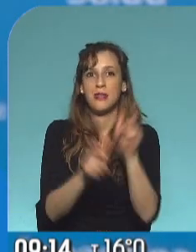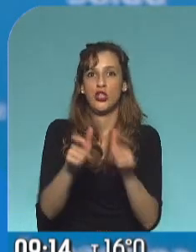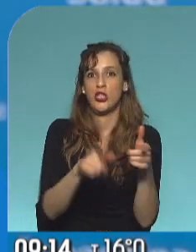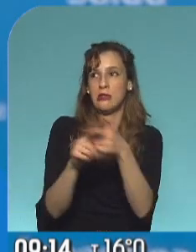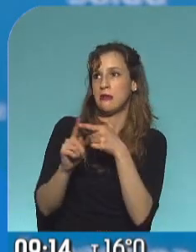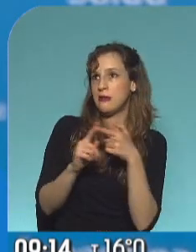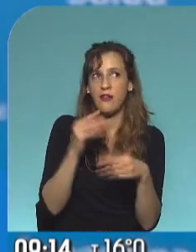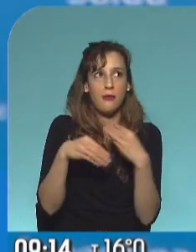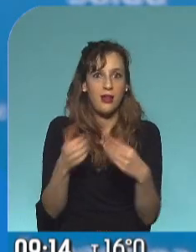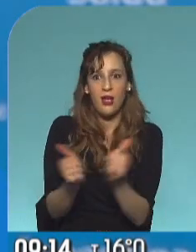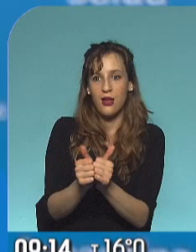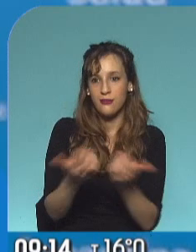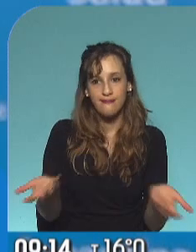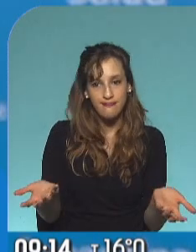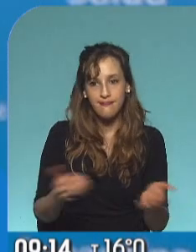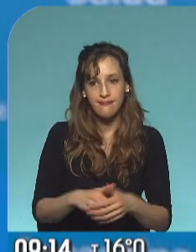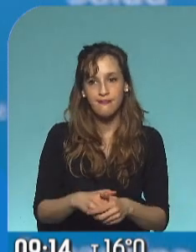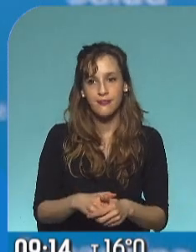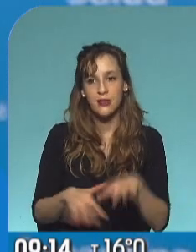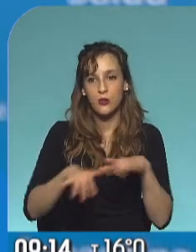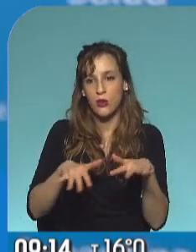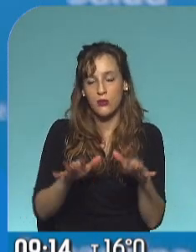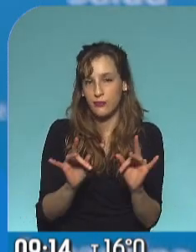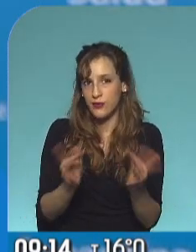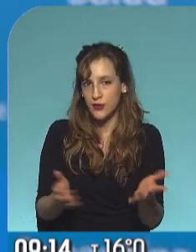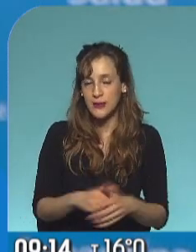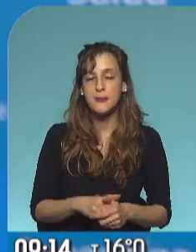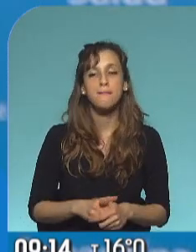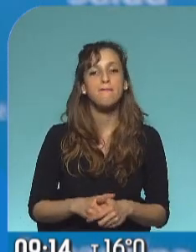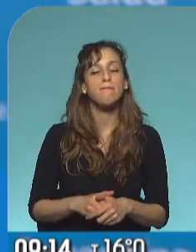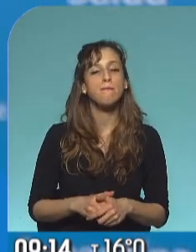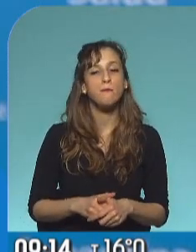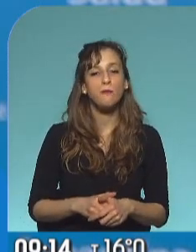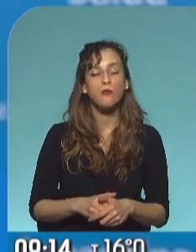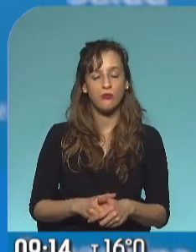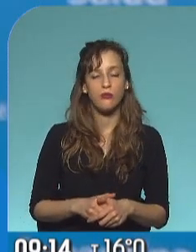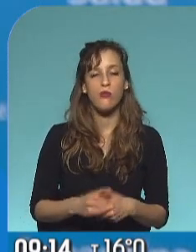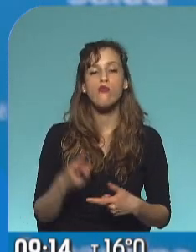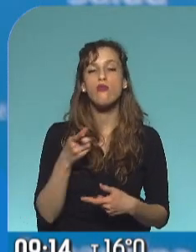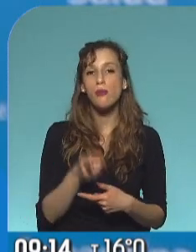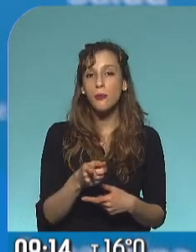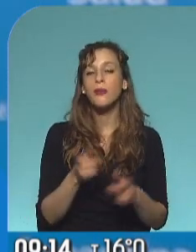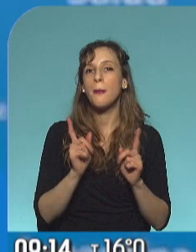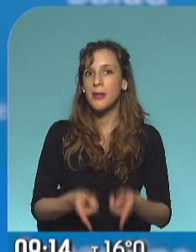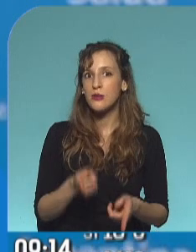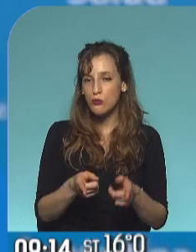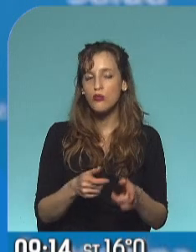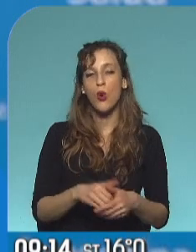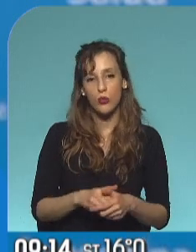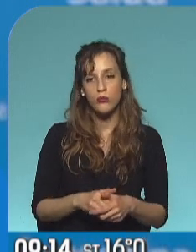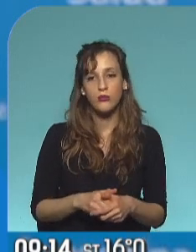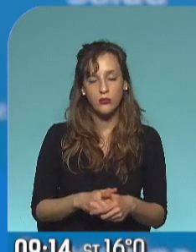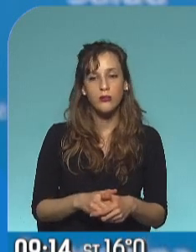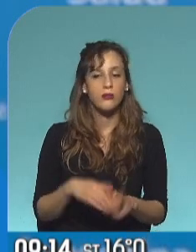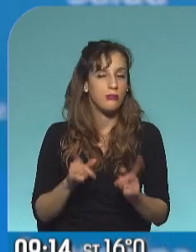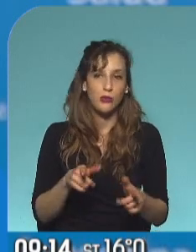circunstancia y en contexto de hacinamiento más todavía así que en esta en esa situación en este